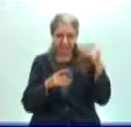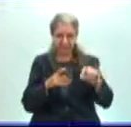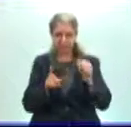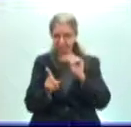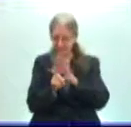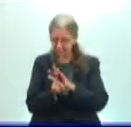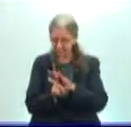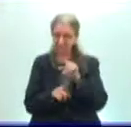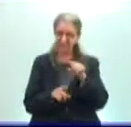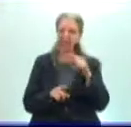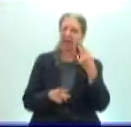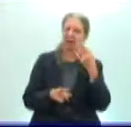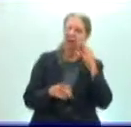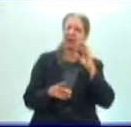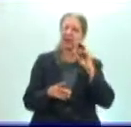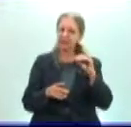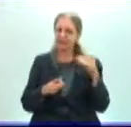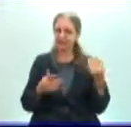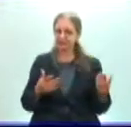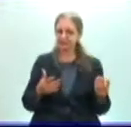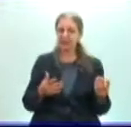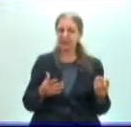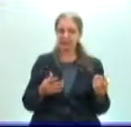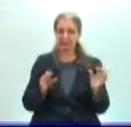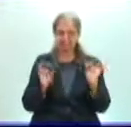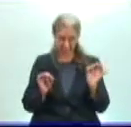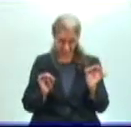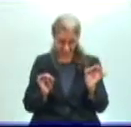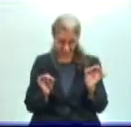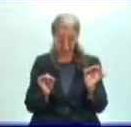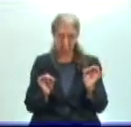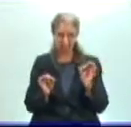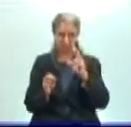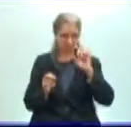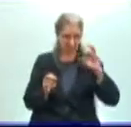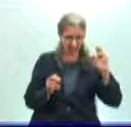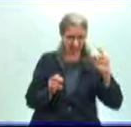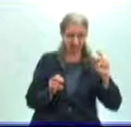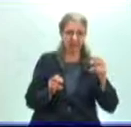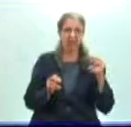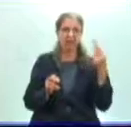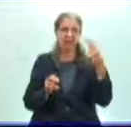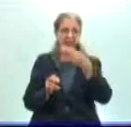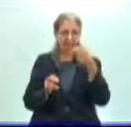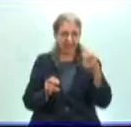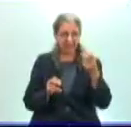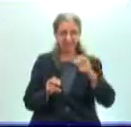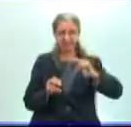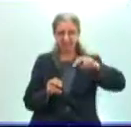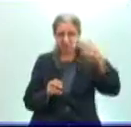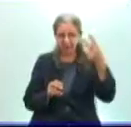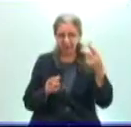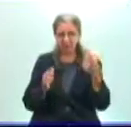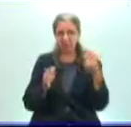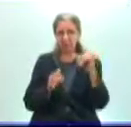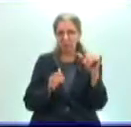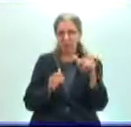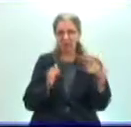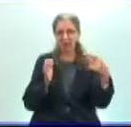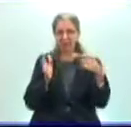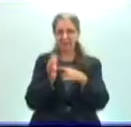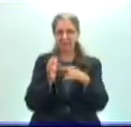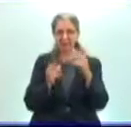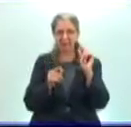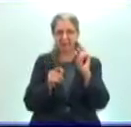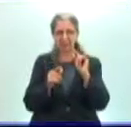inicial. Simplemente utilizamos la expresión de altura al cuadrado es igual a P por Q,